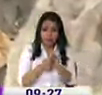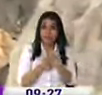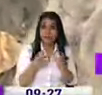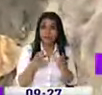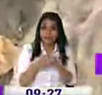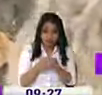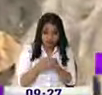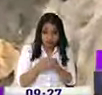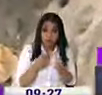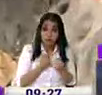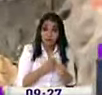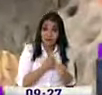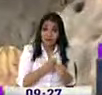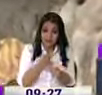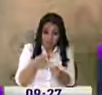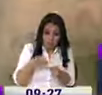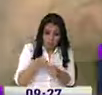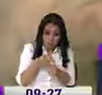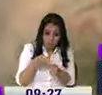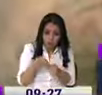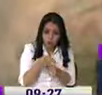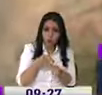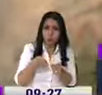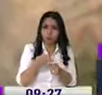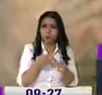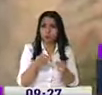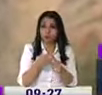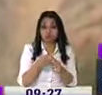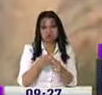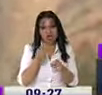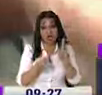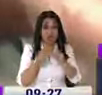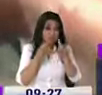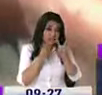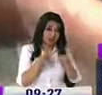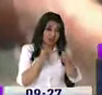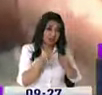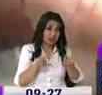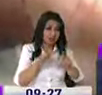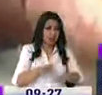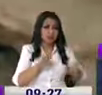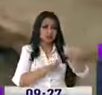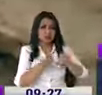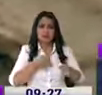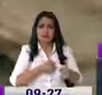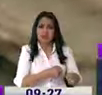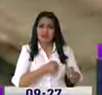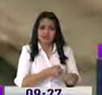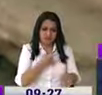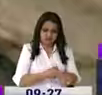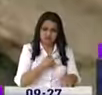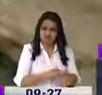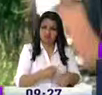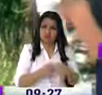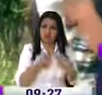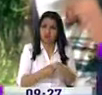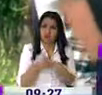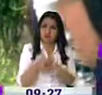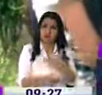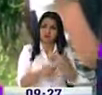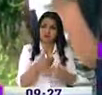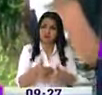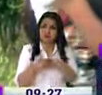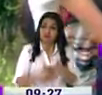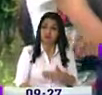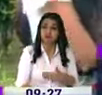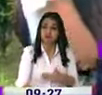de, en la madera mismo, en el árbol. El lugar ha servido para estudios, donde se examina la madera hecha roca por el paso de los años,